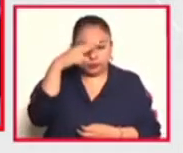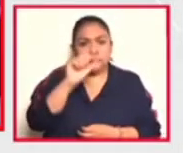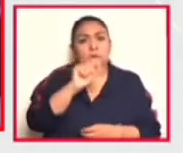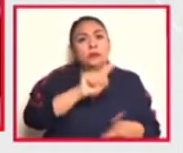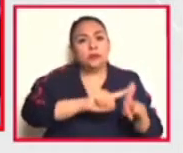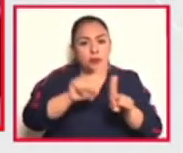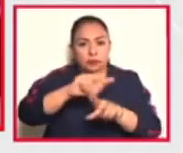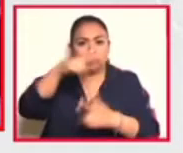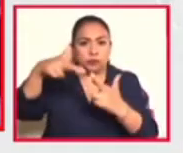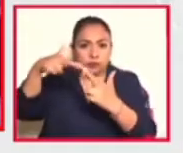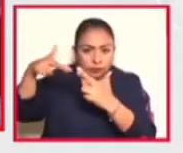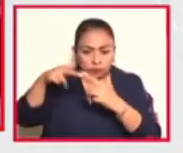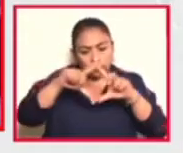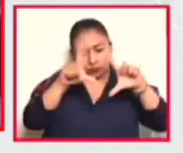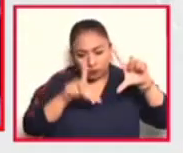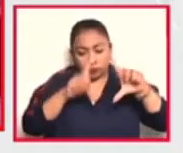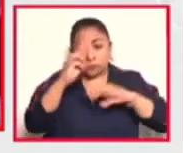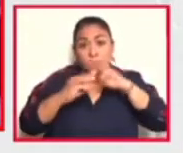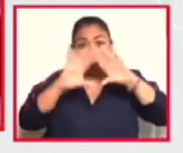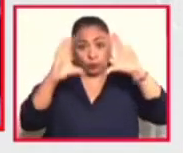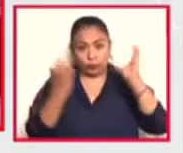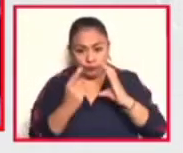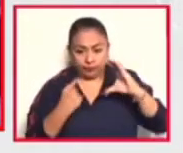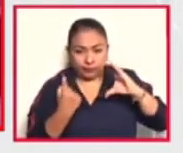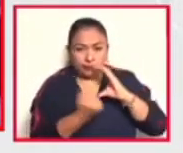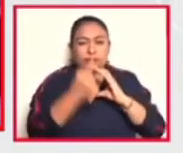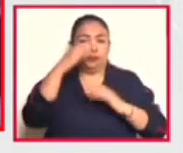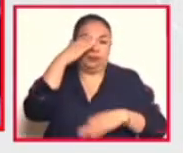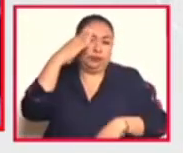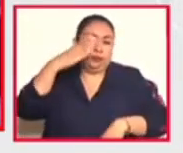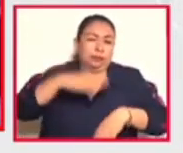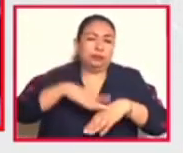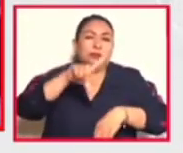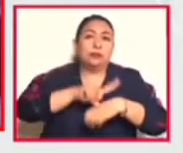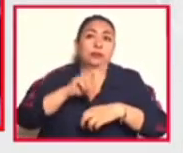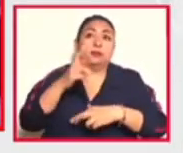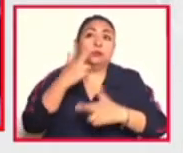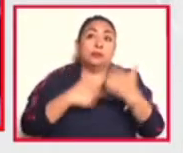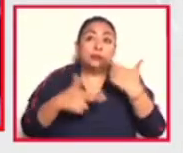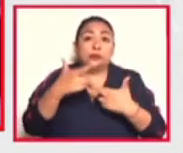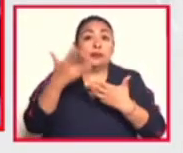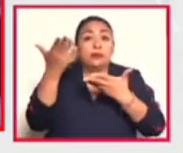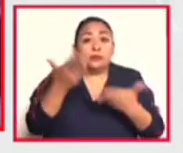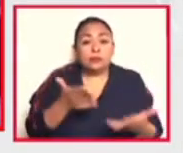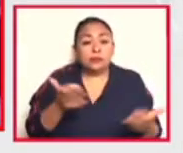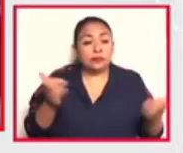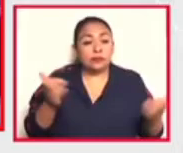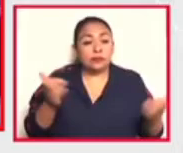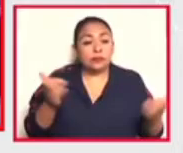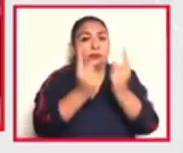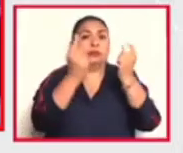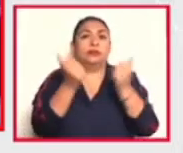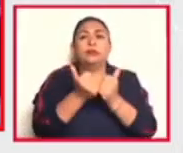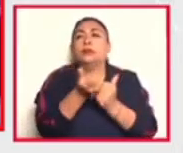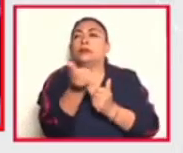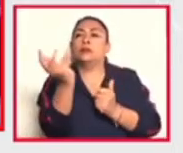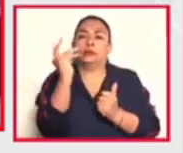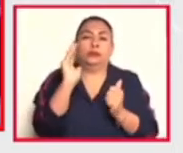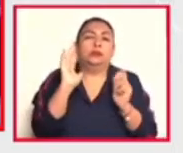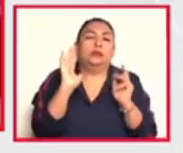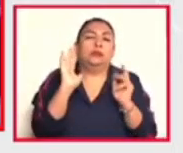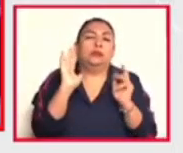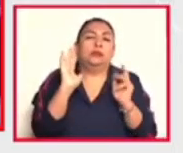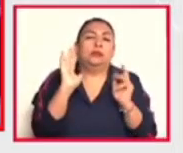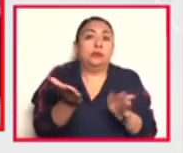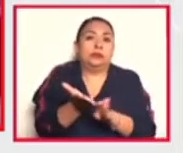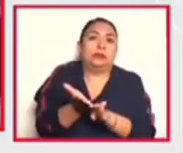regiones del mundo, cuando se conmemora el regreso, la llegada, el encuentro con aquellos que de alguna manera se han adelantado